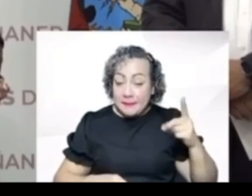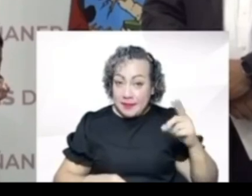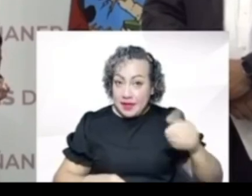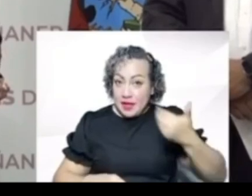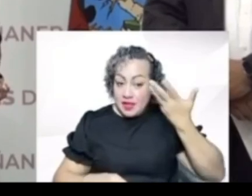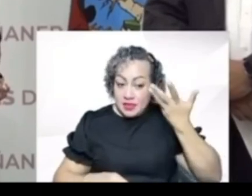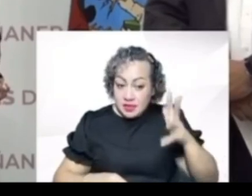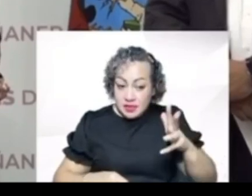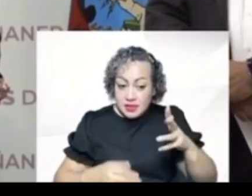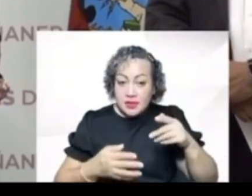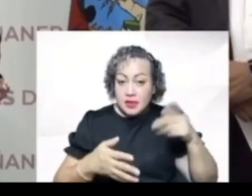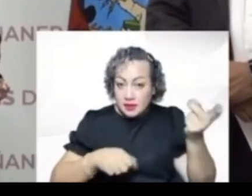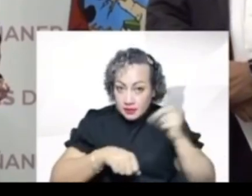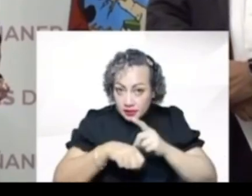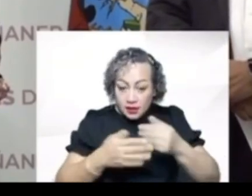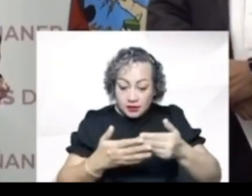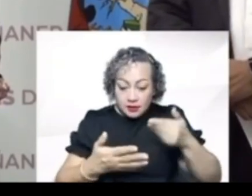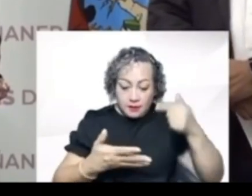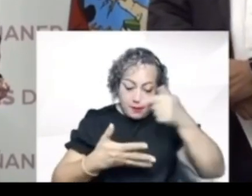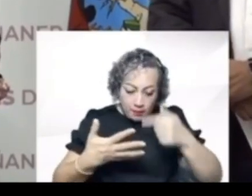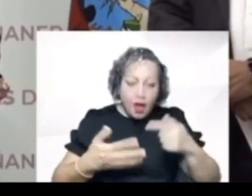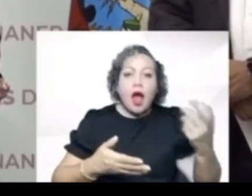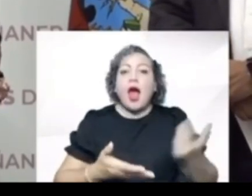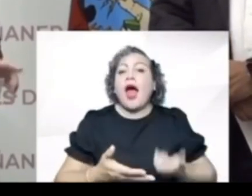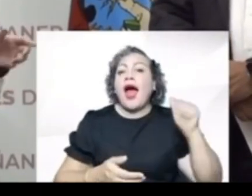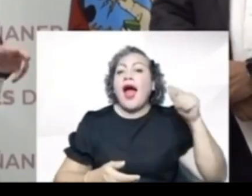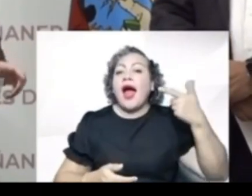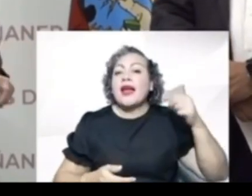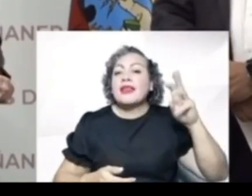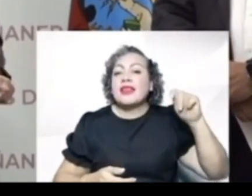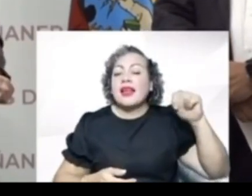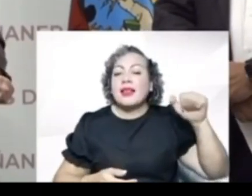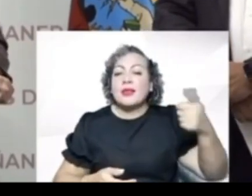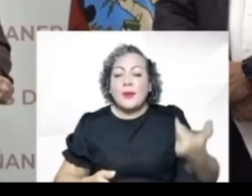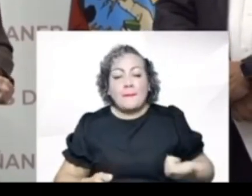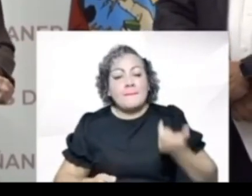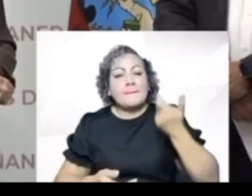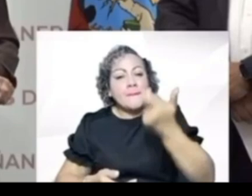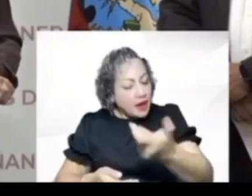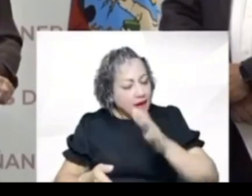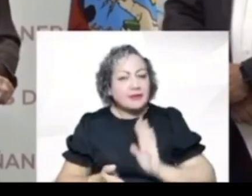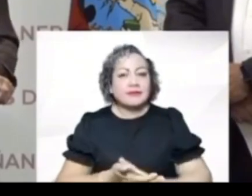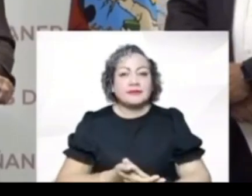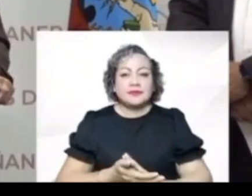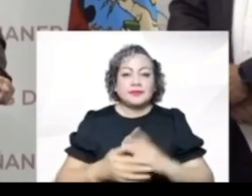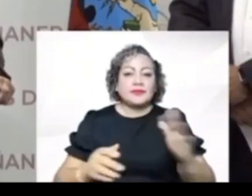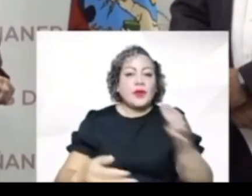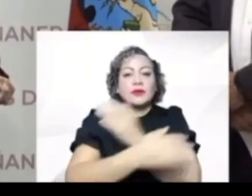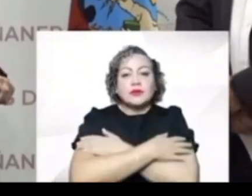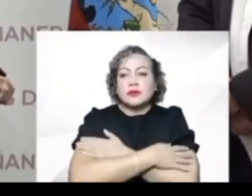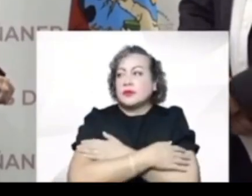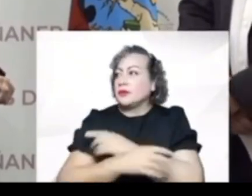Correcto. Y así va a seguir siendo. Les mando un abrazo. Aquí vamos a atenderlos.